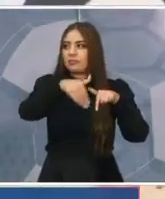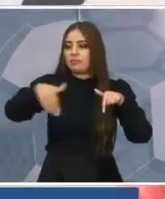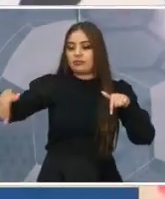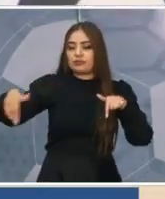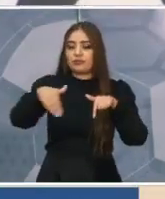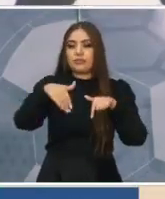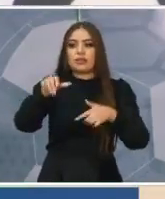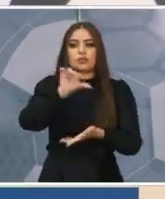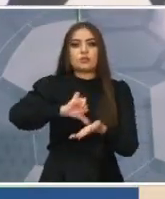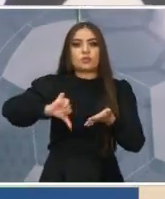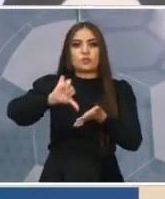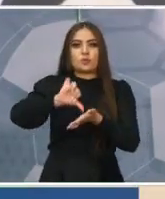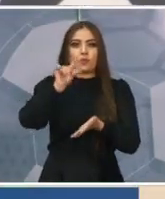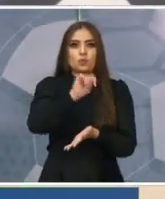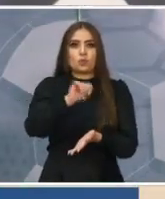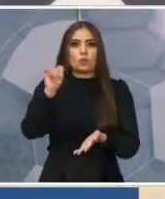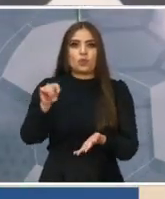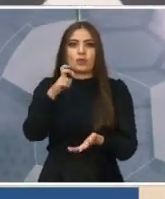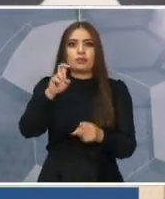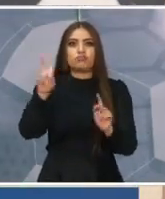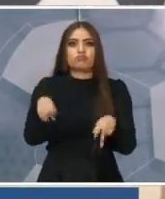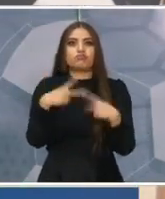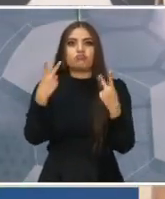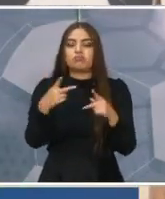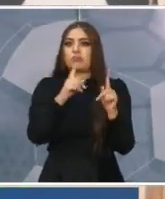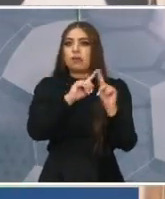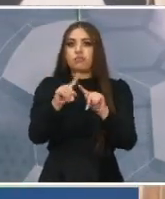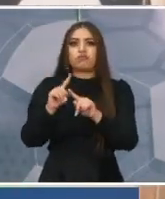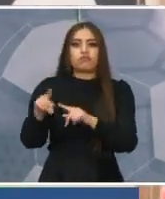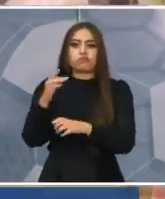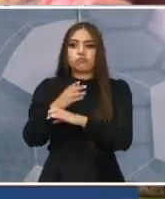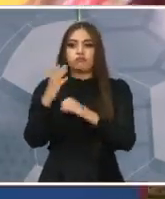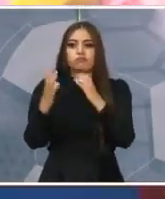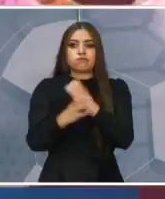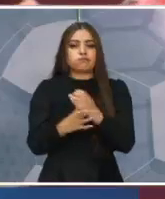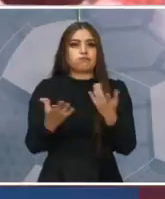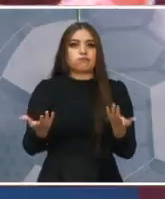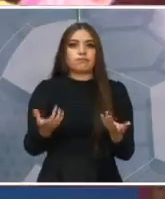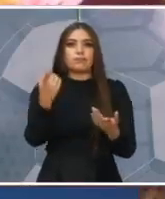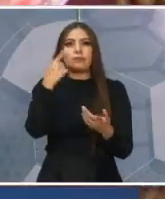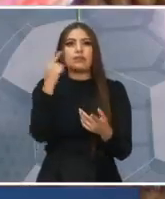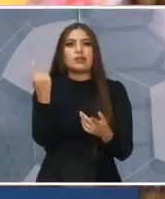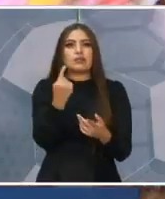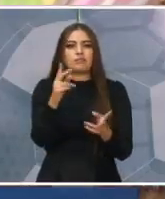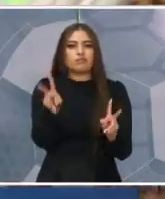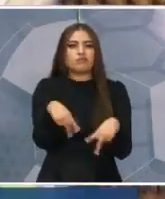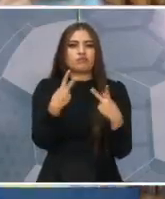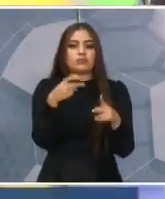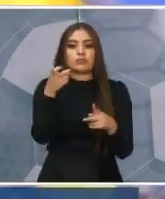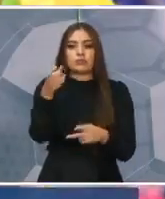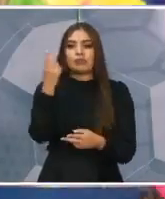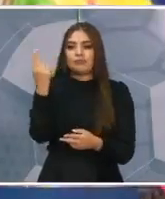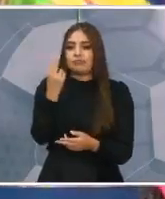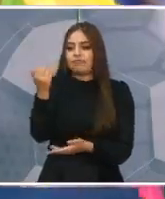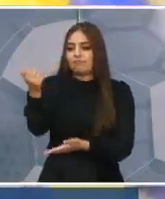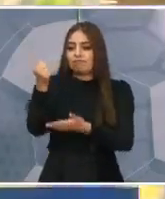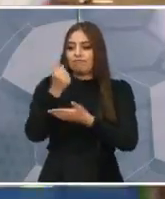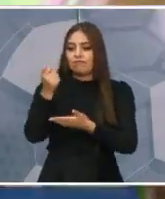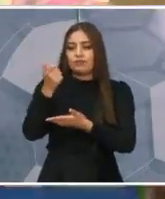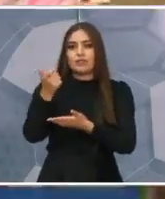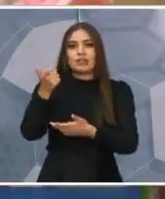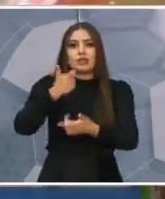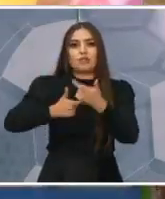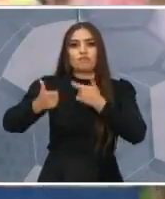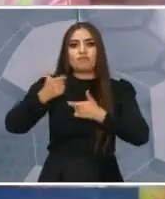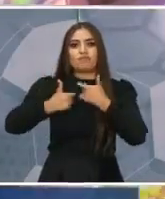Torreón para vender todo tipo de productos y accesorios con la intención de recabar dinero y así poder pagar sus